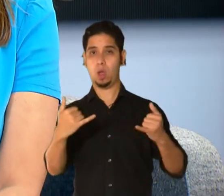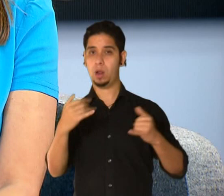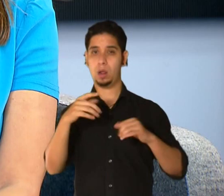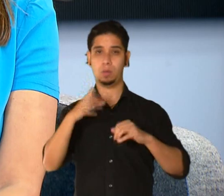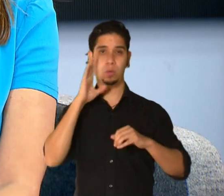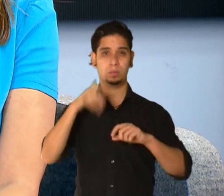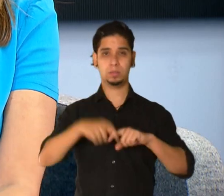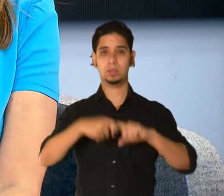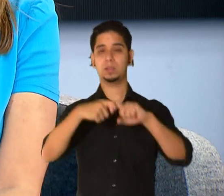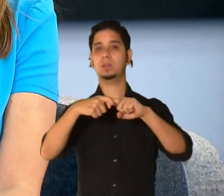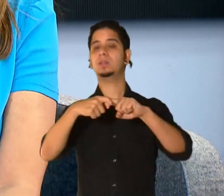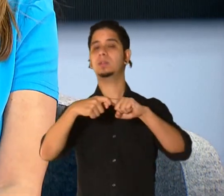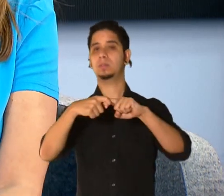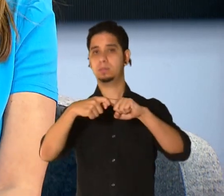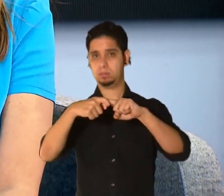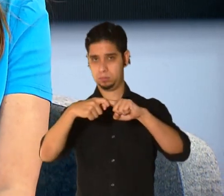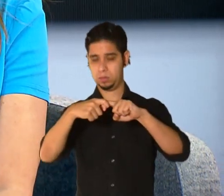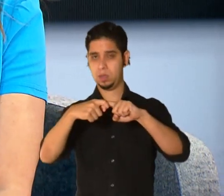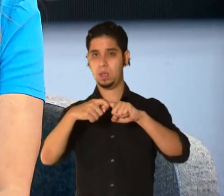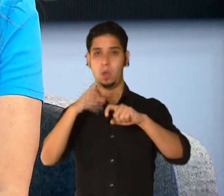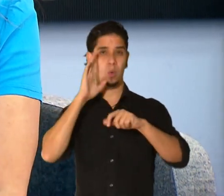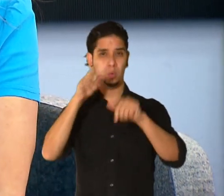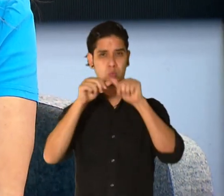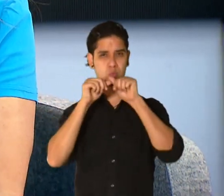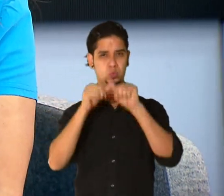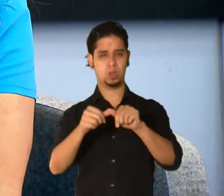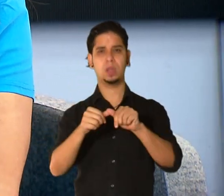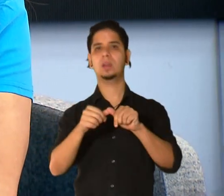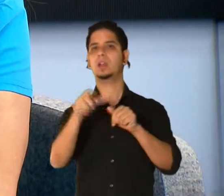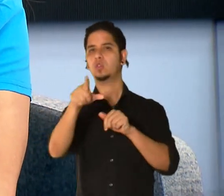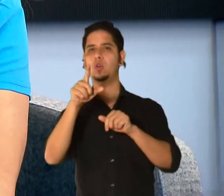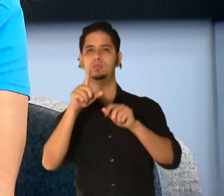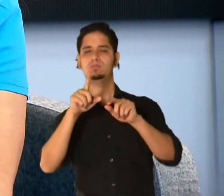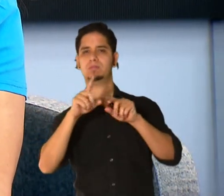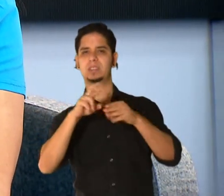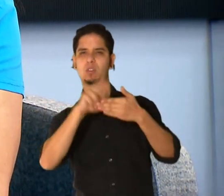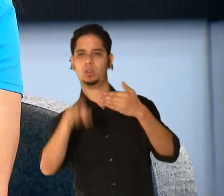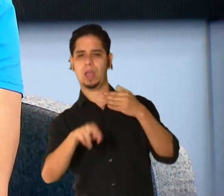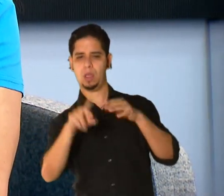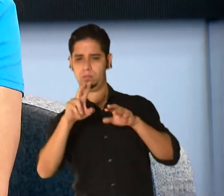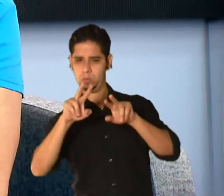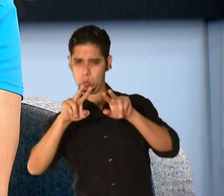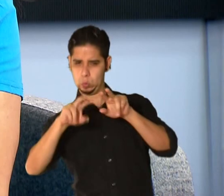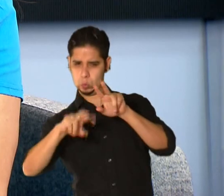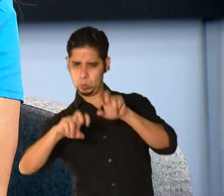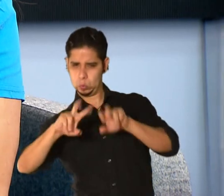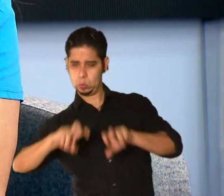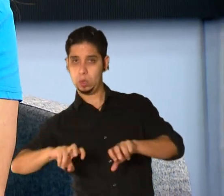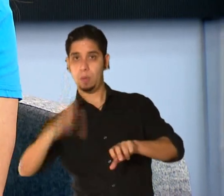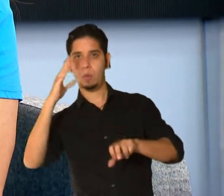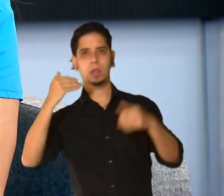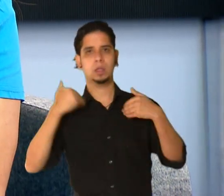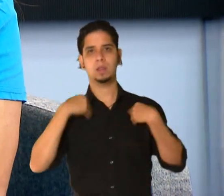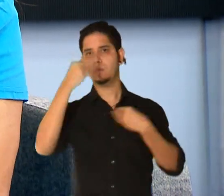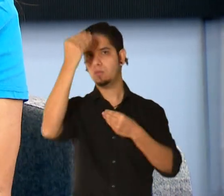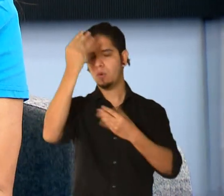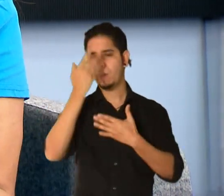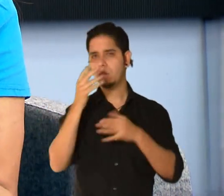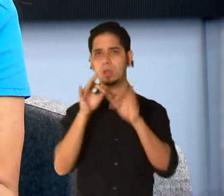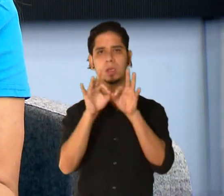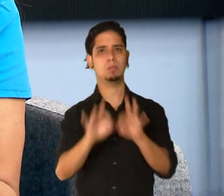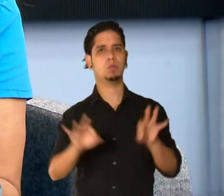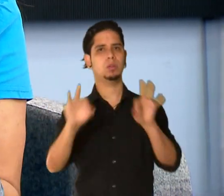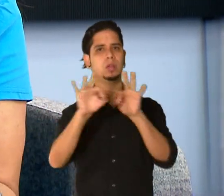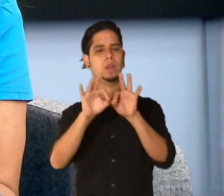indican que ya tenemos la pausa encima. Vamos a continuar analizando esos resultados porque arrojan datos bien interesantes, ¿verdad?, de cuál es